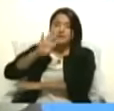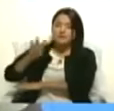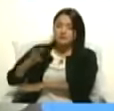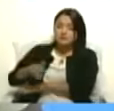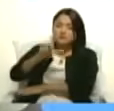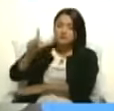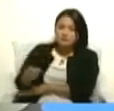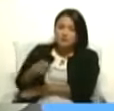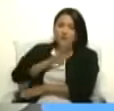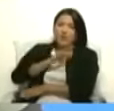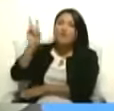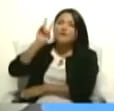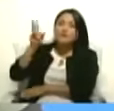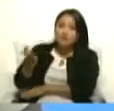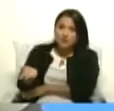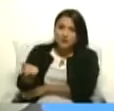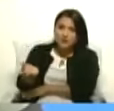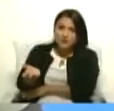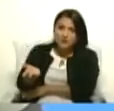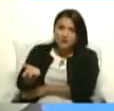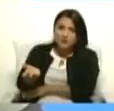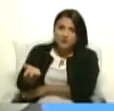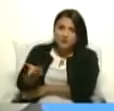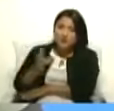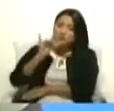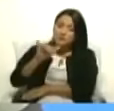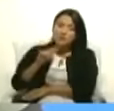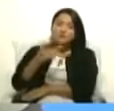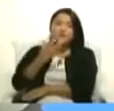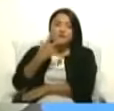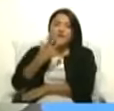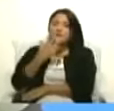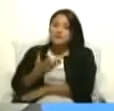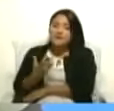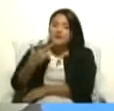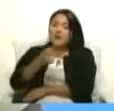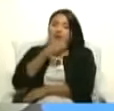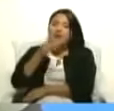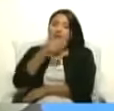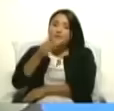3 de diciembre en horas de la tarde se la bajó el pueblo pemón el pueblo